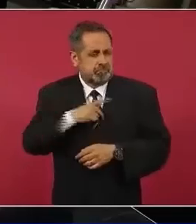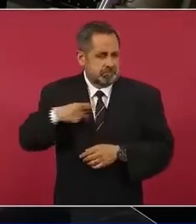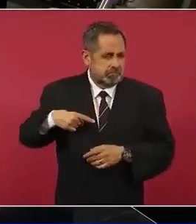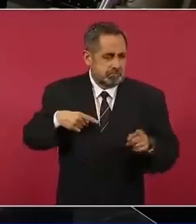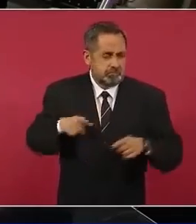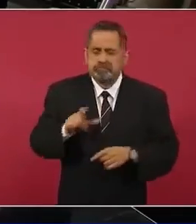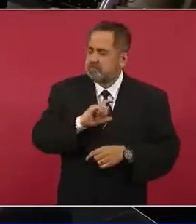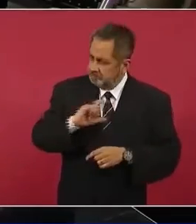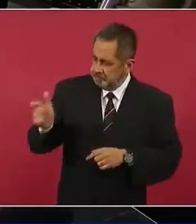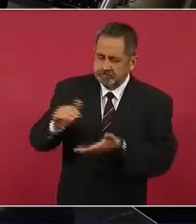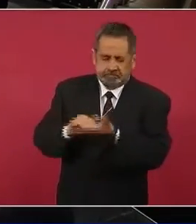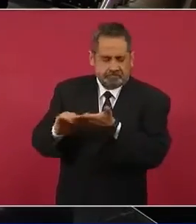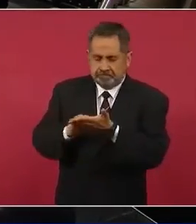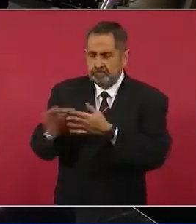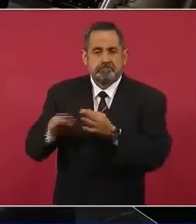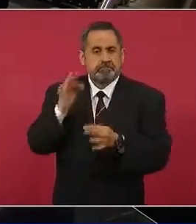y pagaron